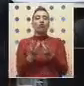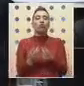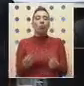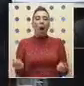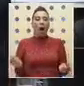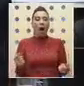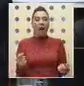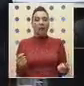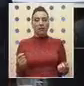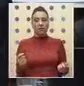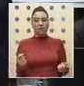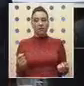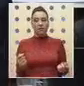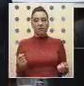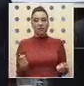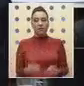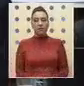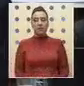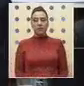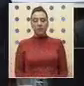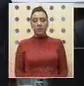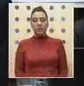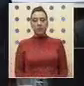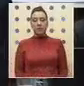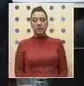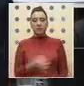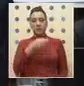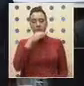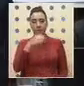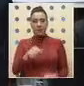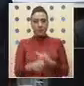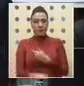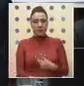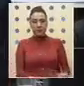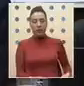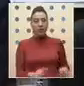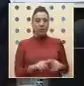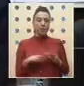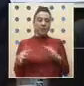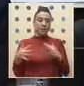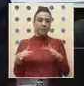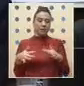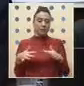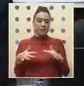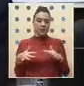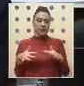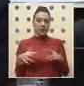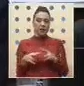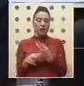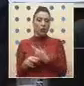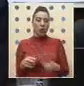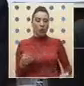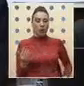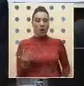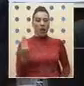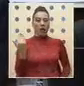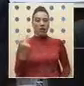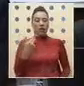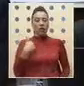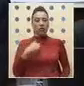en línea como la que plantea este gobierno que es similar con matices a la que hizo en el gobierno anterior.